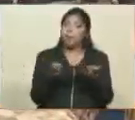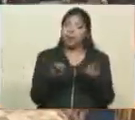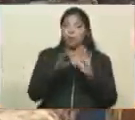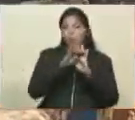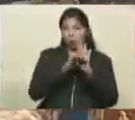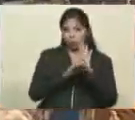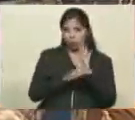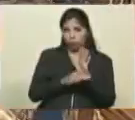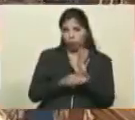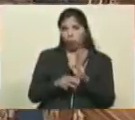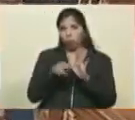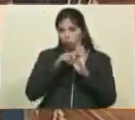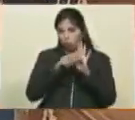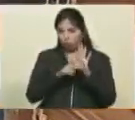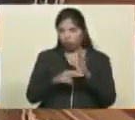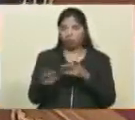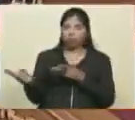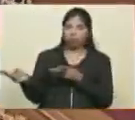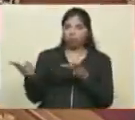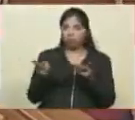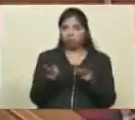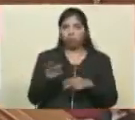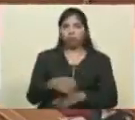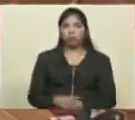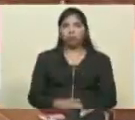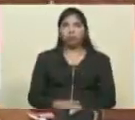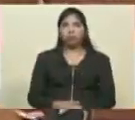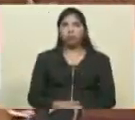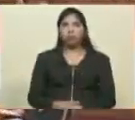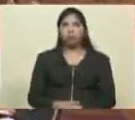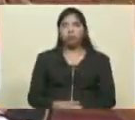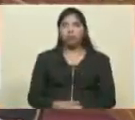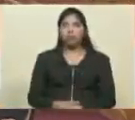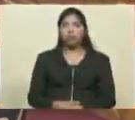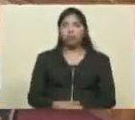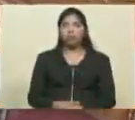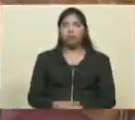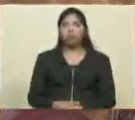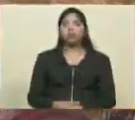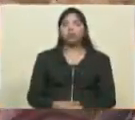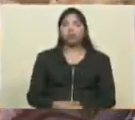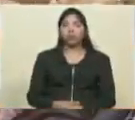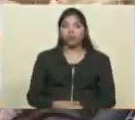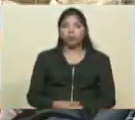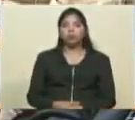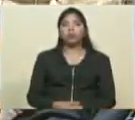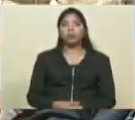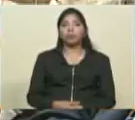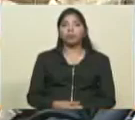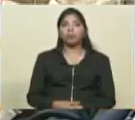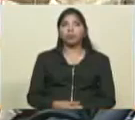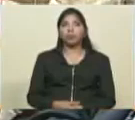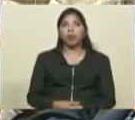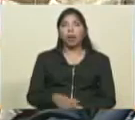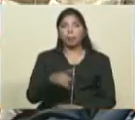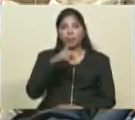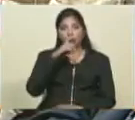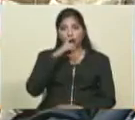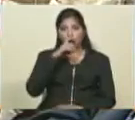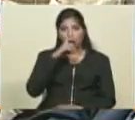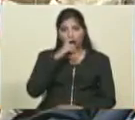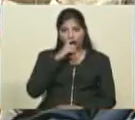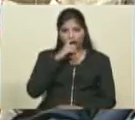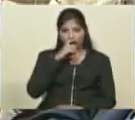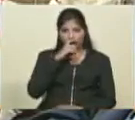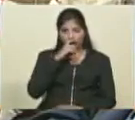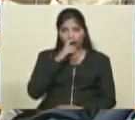protocolar de la Asamblea Nacional Constituyente al ciudadano presidente constitucional de la República Bolivariana de Venezuela, Nicolás Maduro